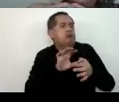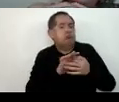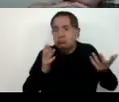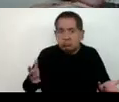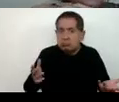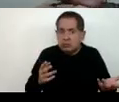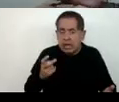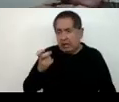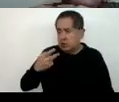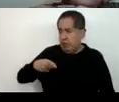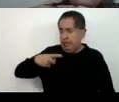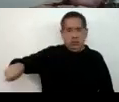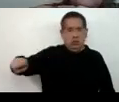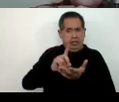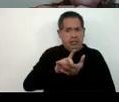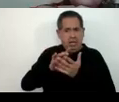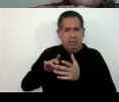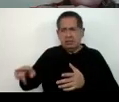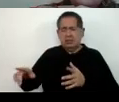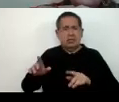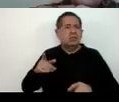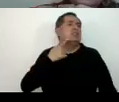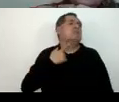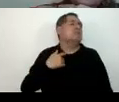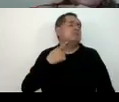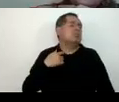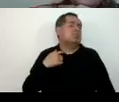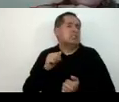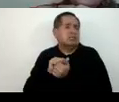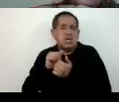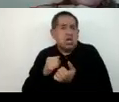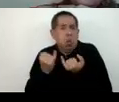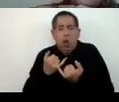con discapacidad pues viven una sexualidad como todas las personas,